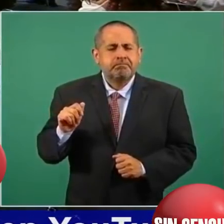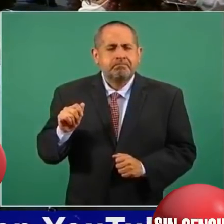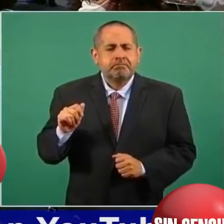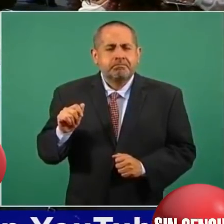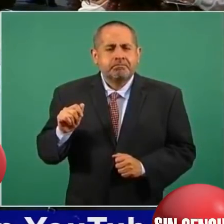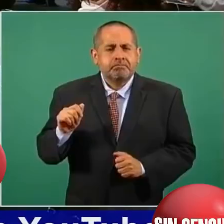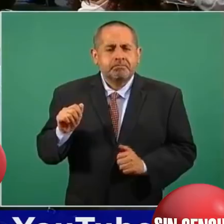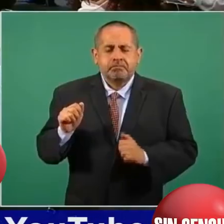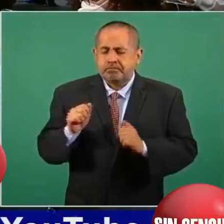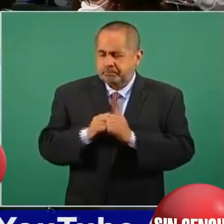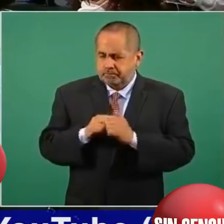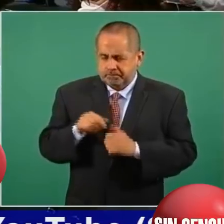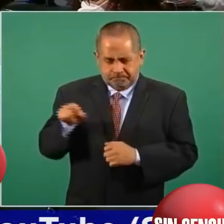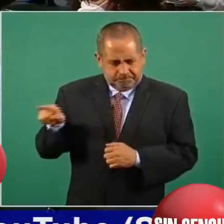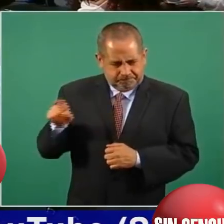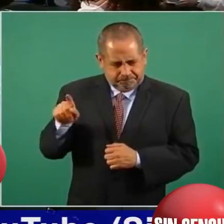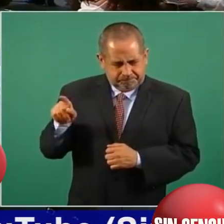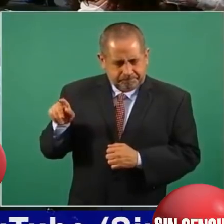con